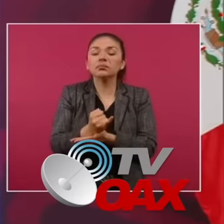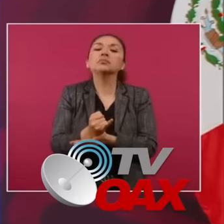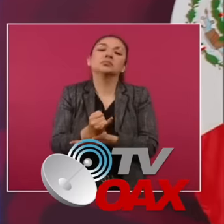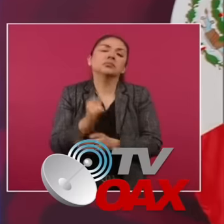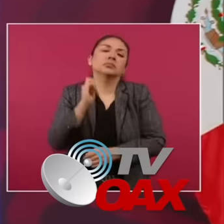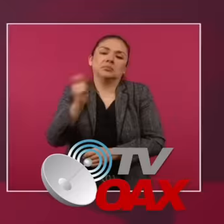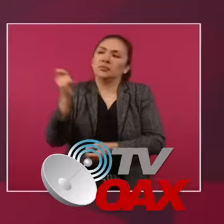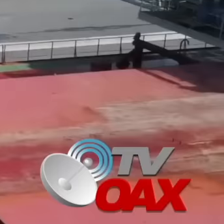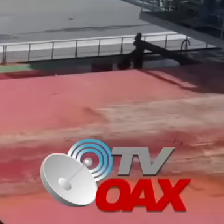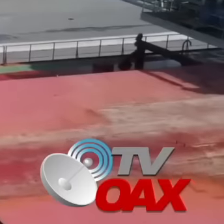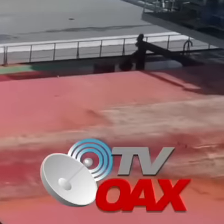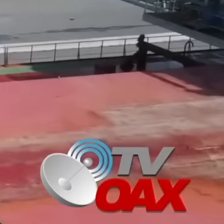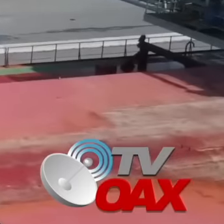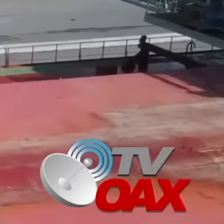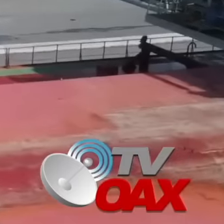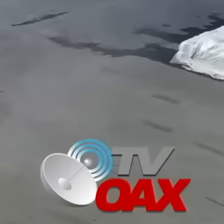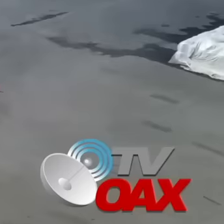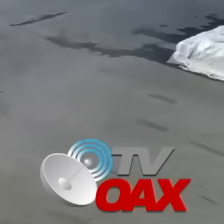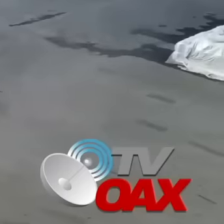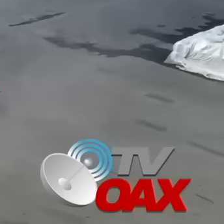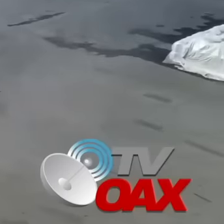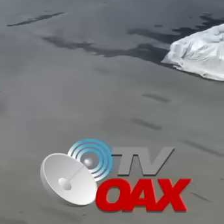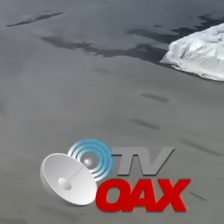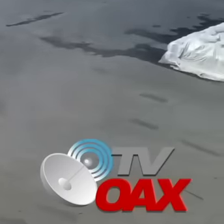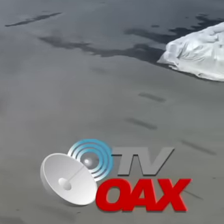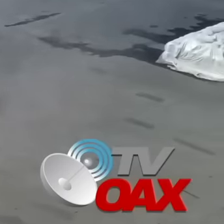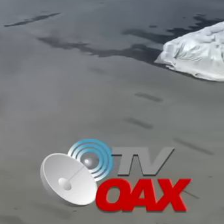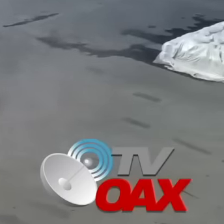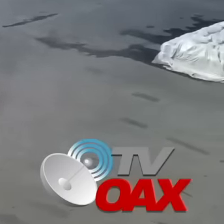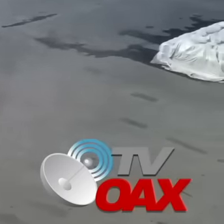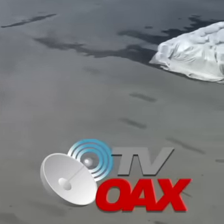traer el balasto con dificultades,